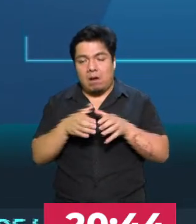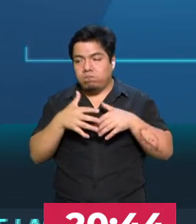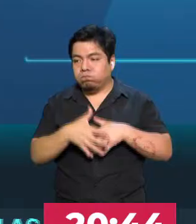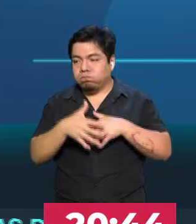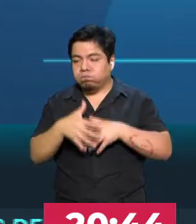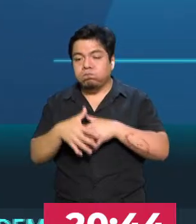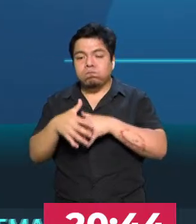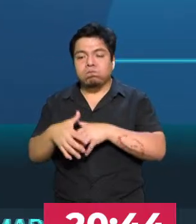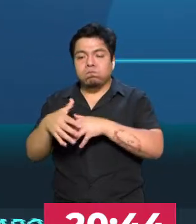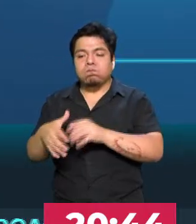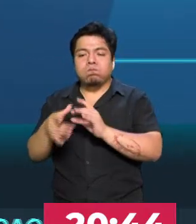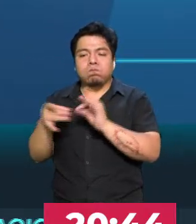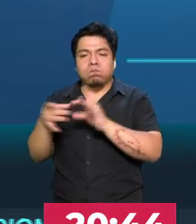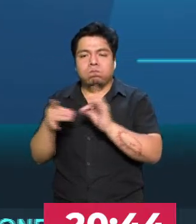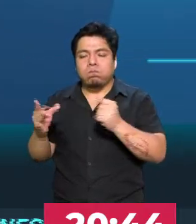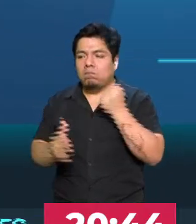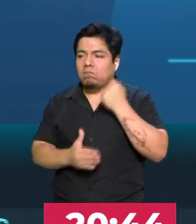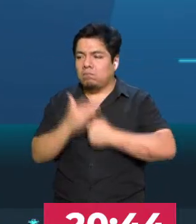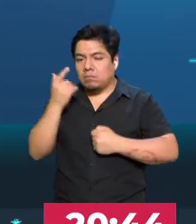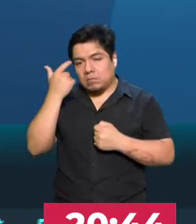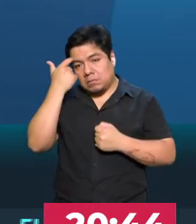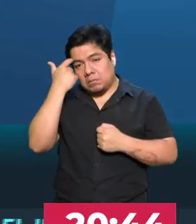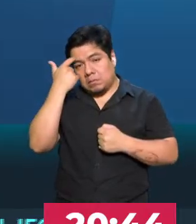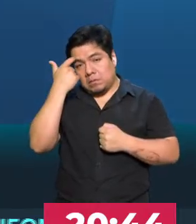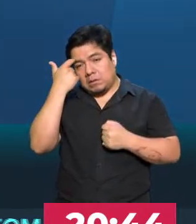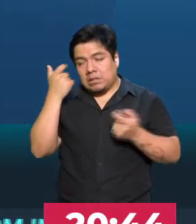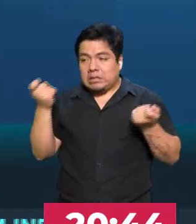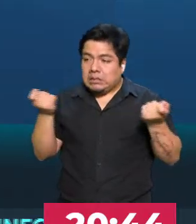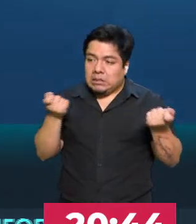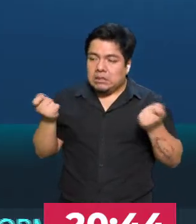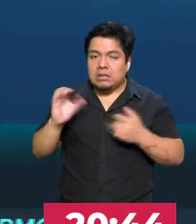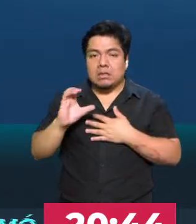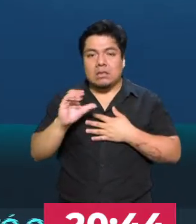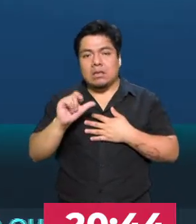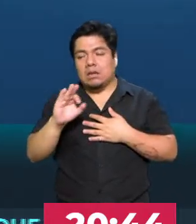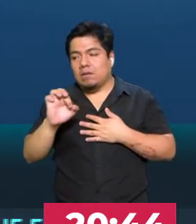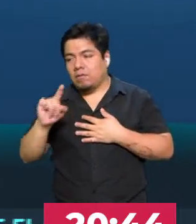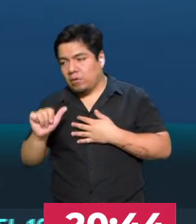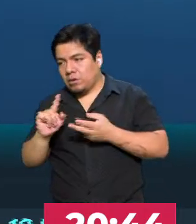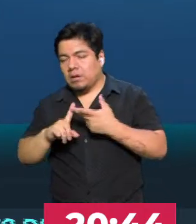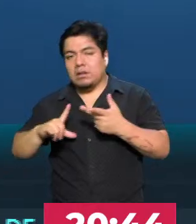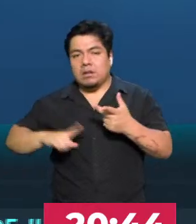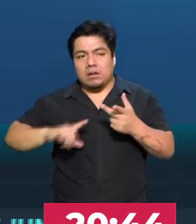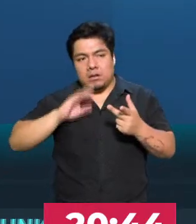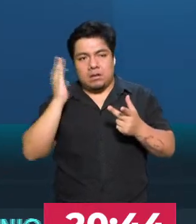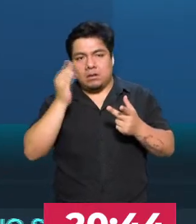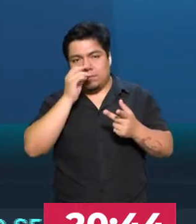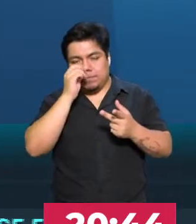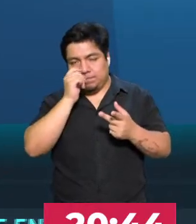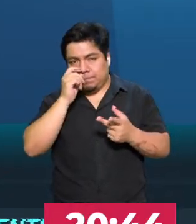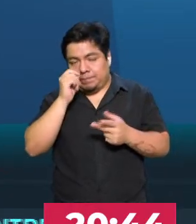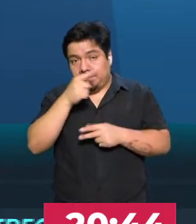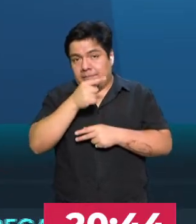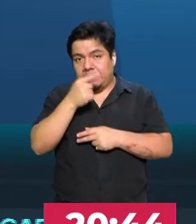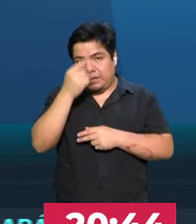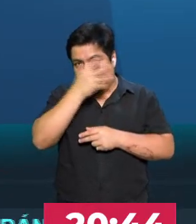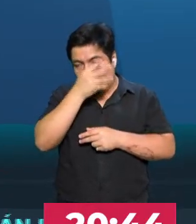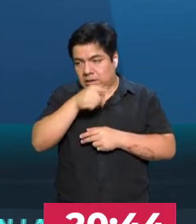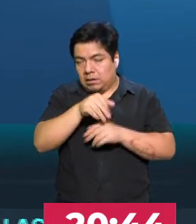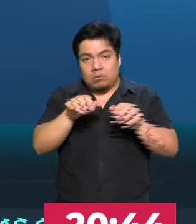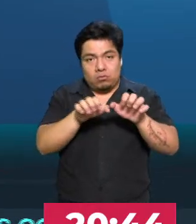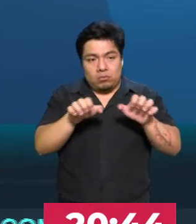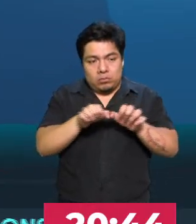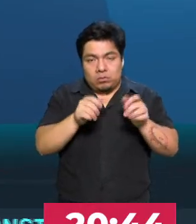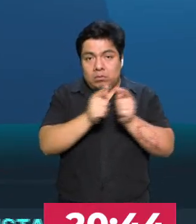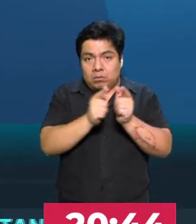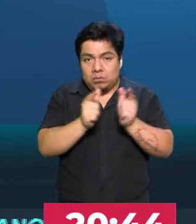a permitir explicar un poco por qué hay una controversia entre California y el gobierno federal, pero él ha mandatado a su gabinete, a